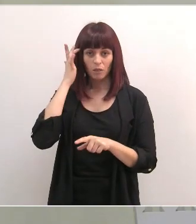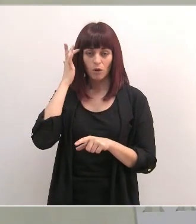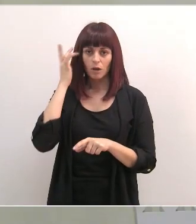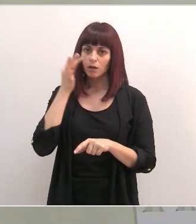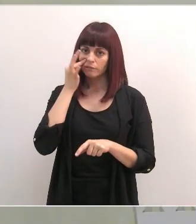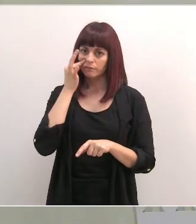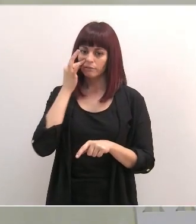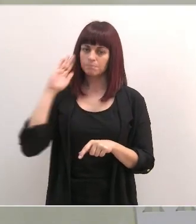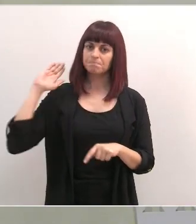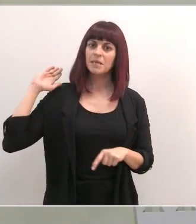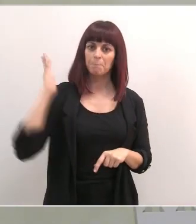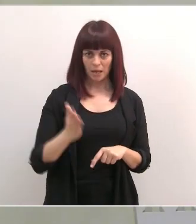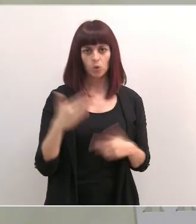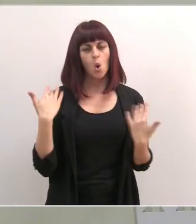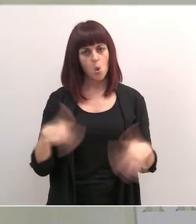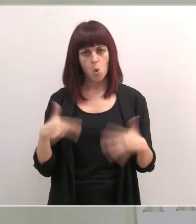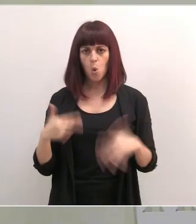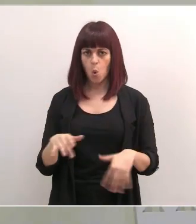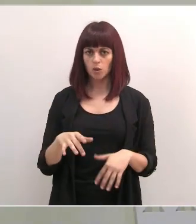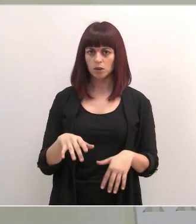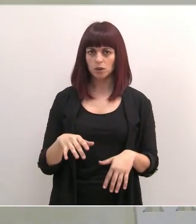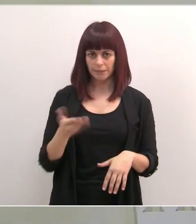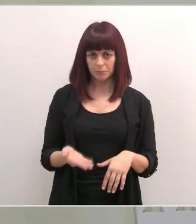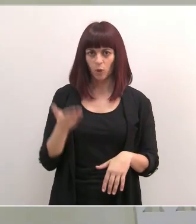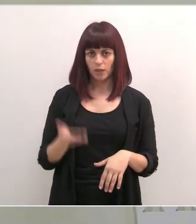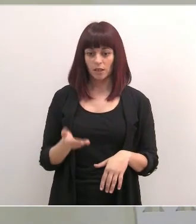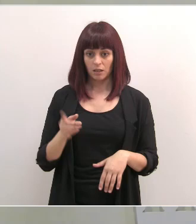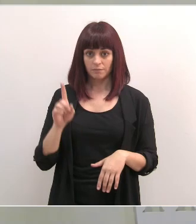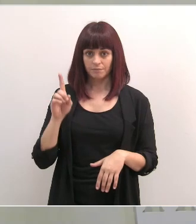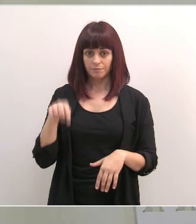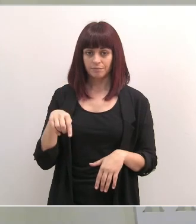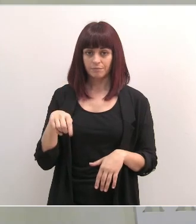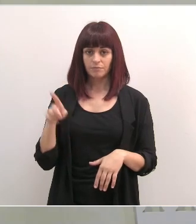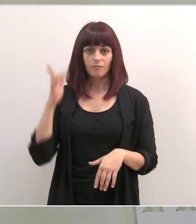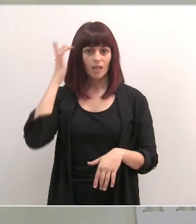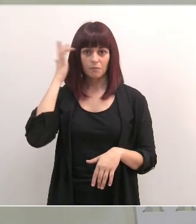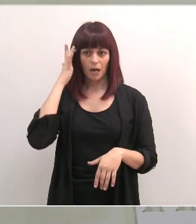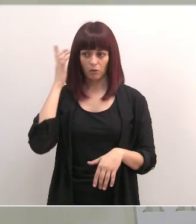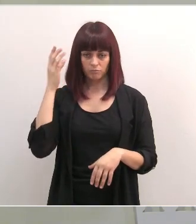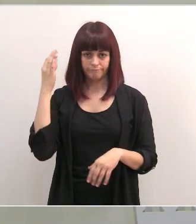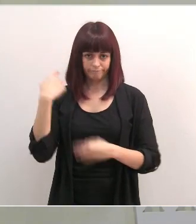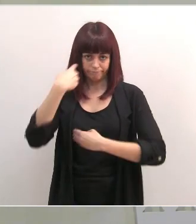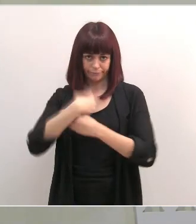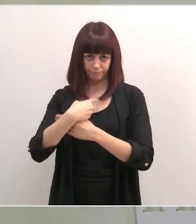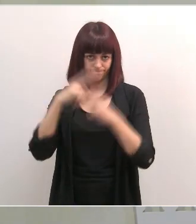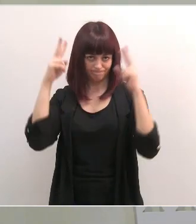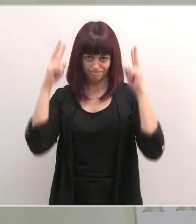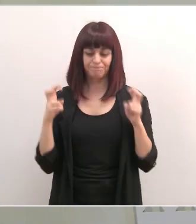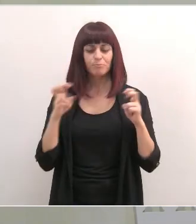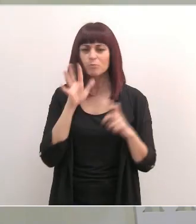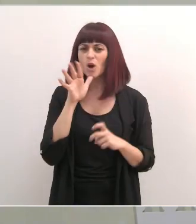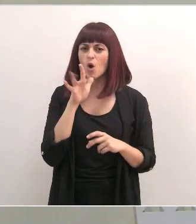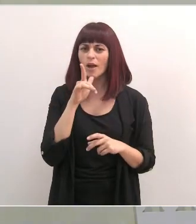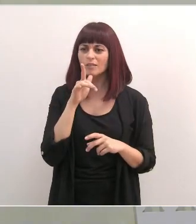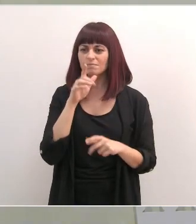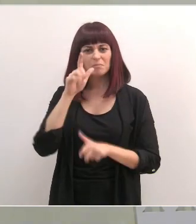tiene un impacto impresionante y de hecho hizo claudicar la pandemia en marzo. Pero ahora mismo hay muy poca gente que